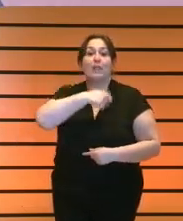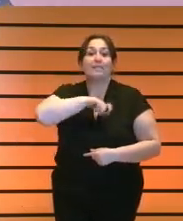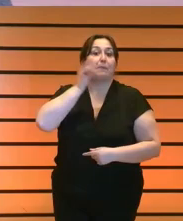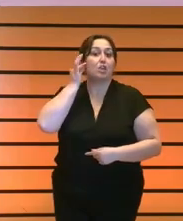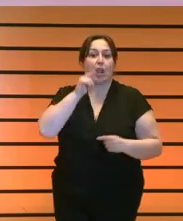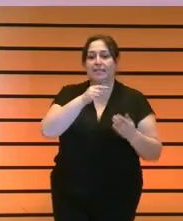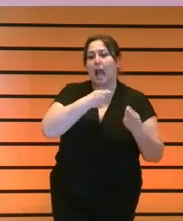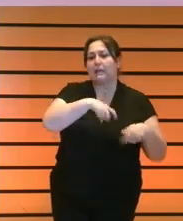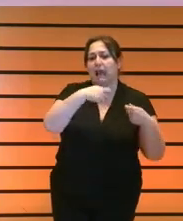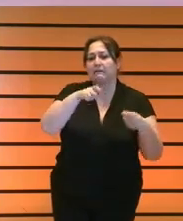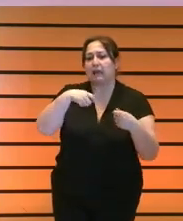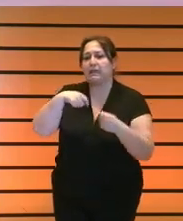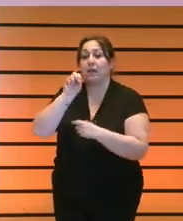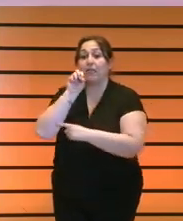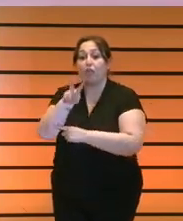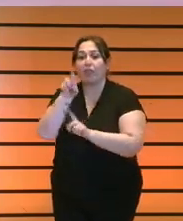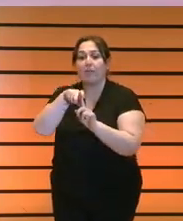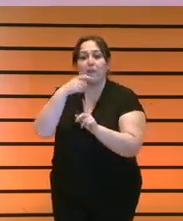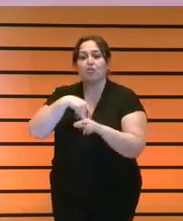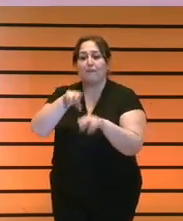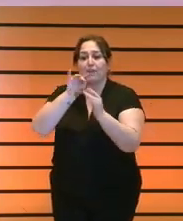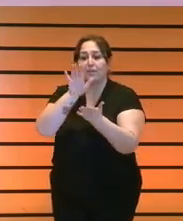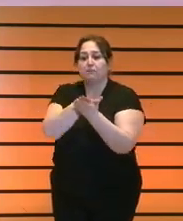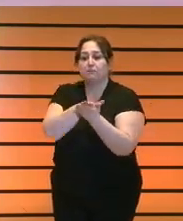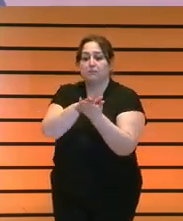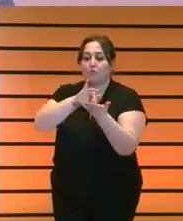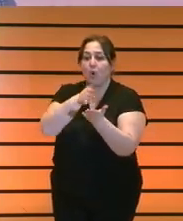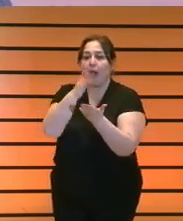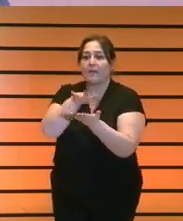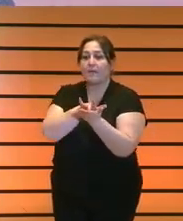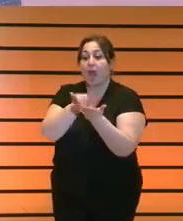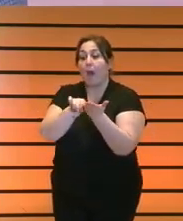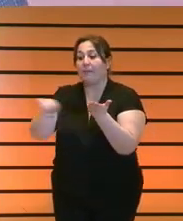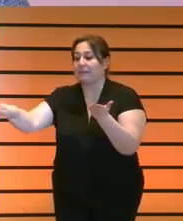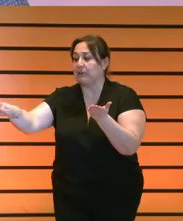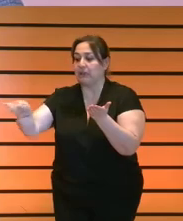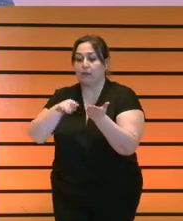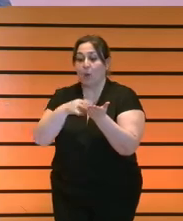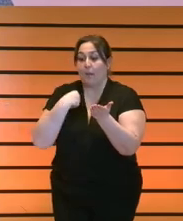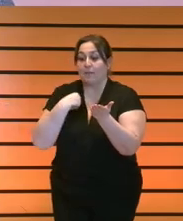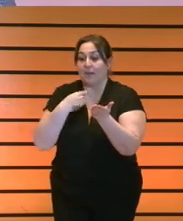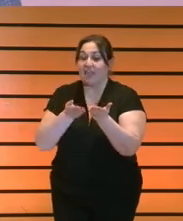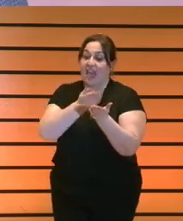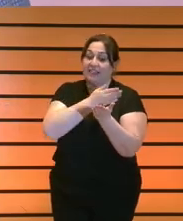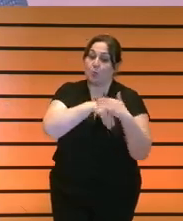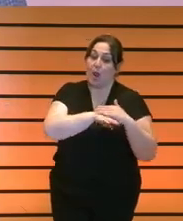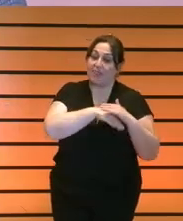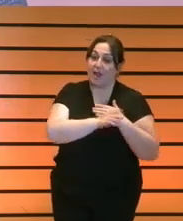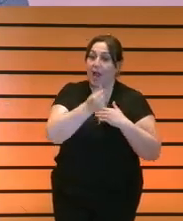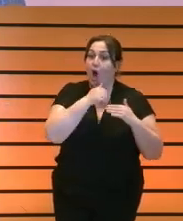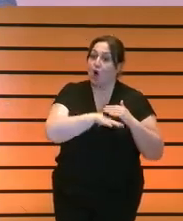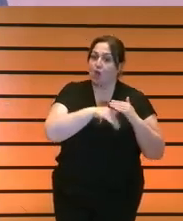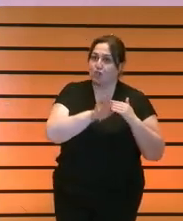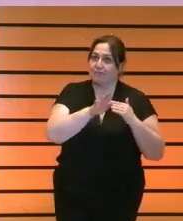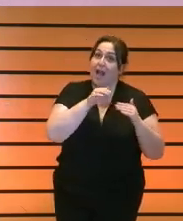de mayo ya nos hemos gastado toda esa paga. A partir del 12 de mayo estamos viviendo de los ahorros ecológicos que